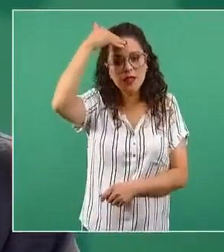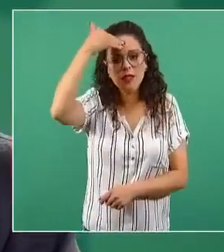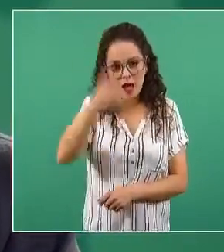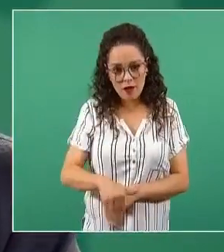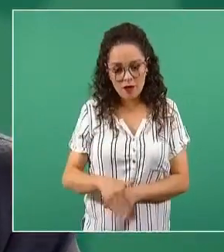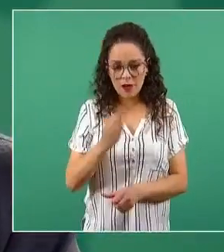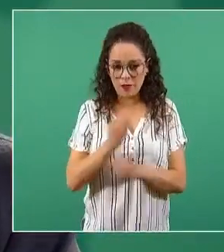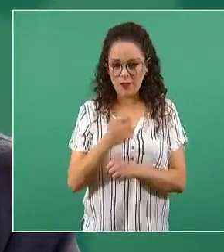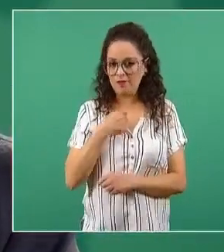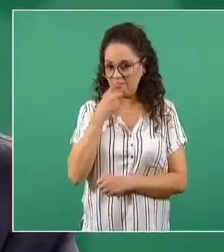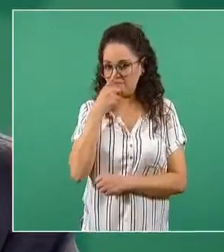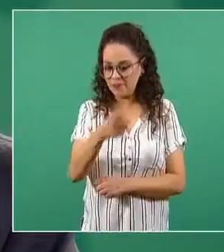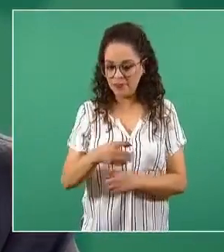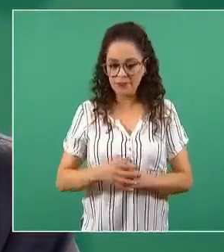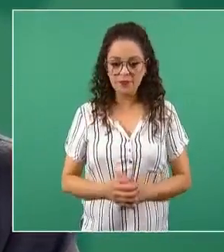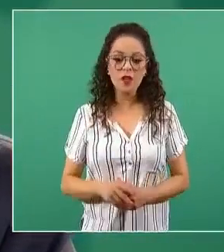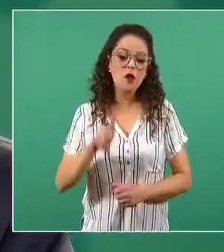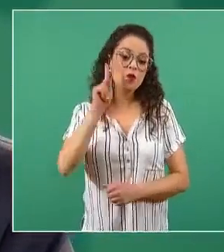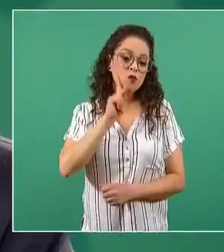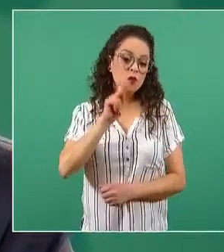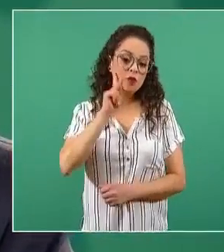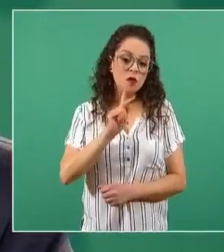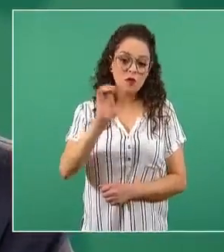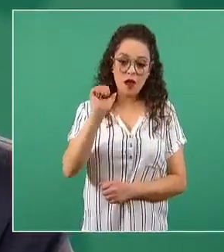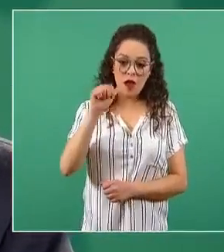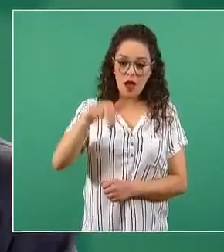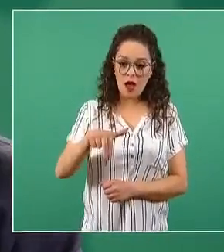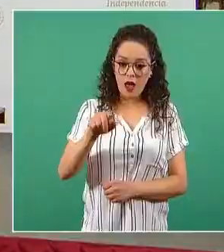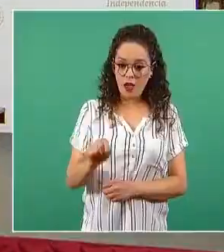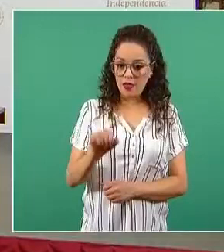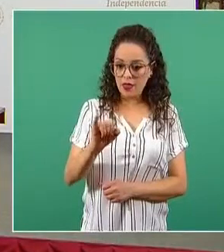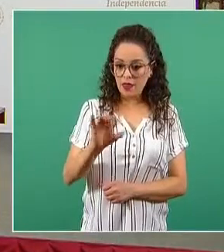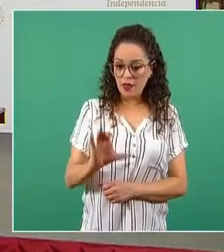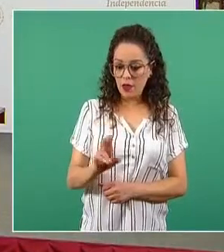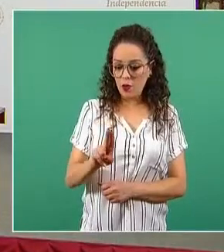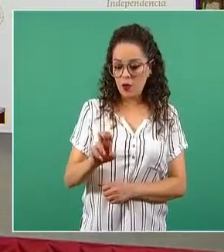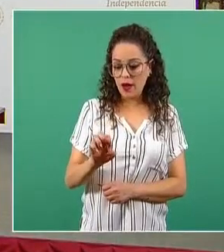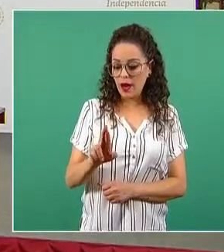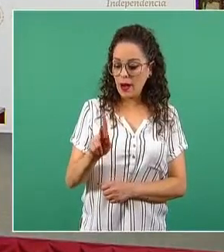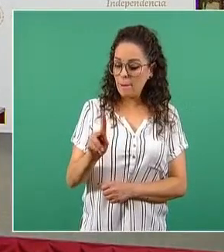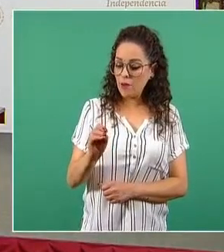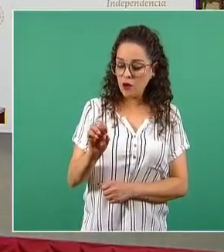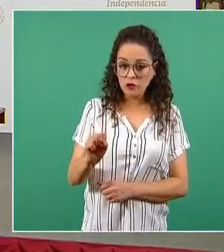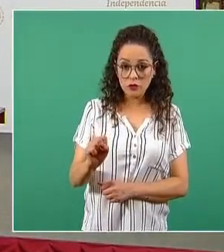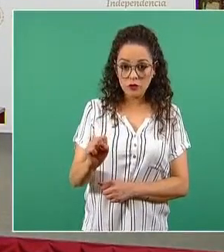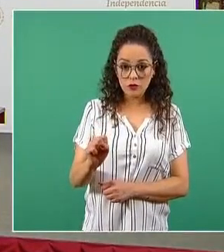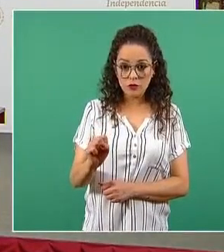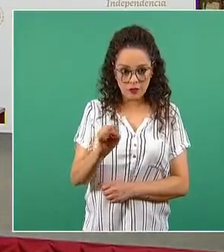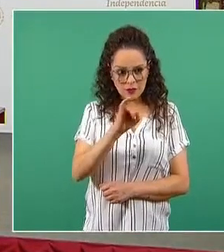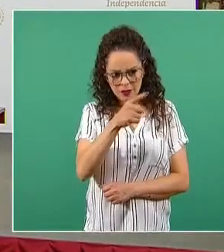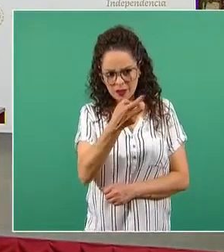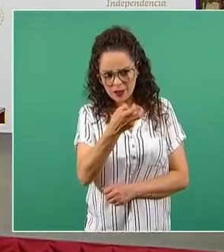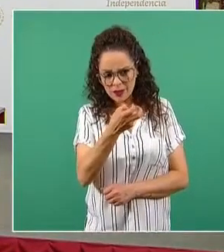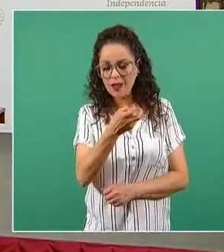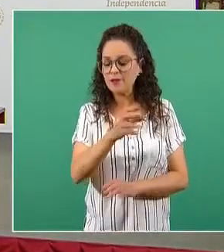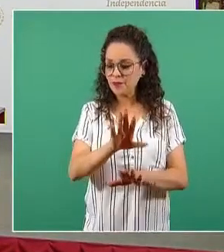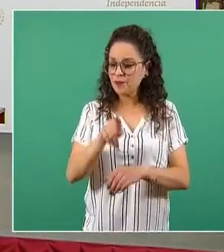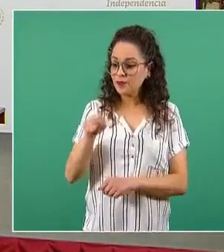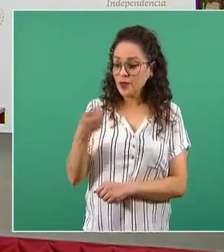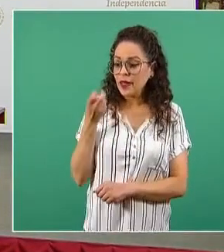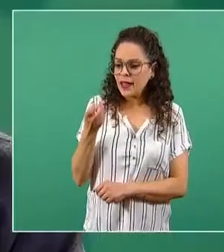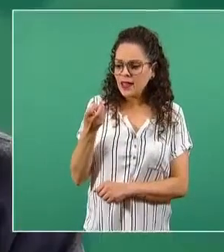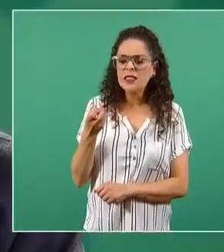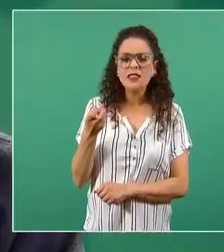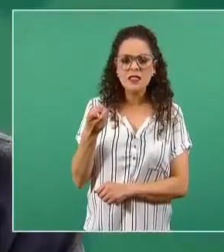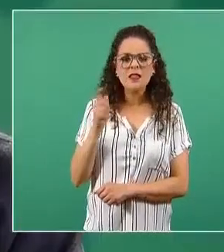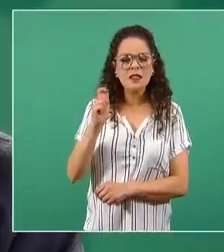Las pruebas de anticuerpos fue la prueba, ¿verdad? De anticuerpos, lo que miden o